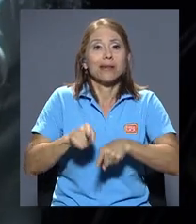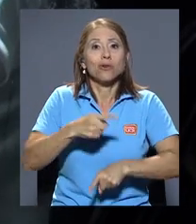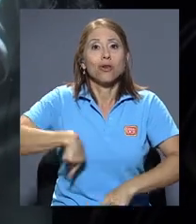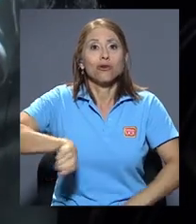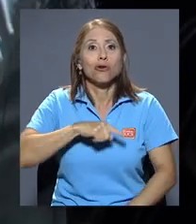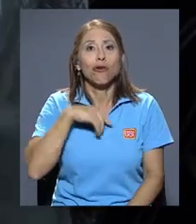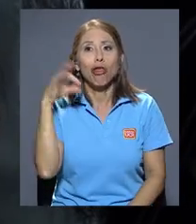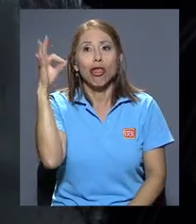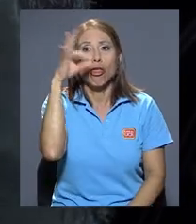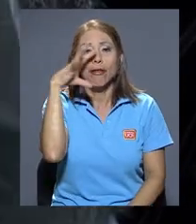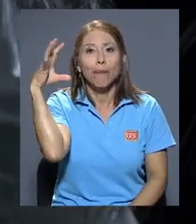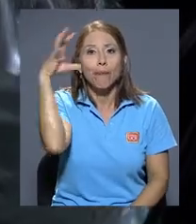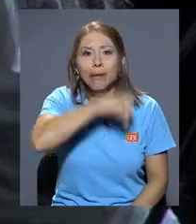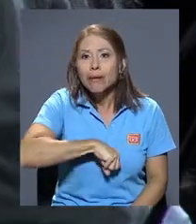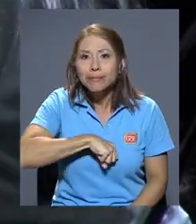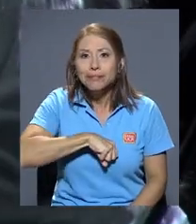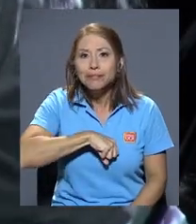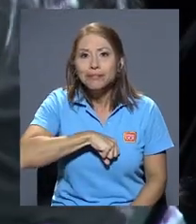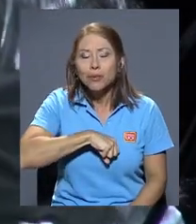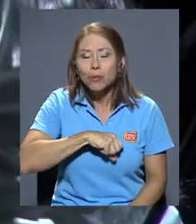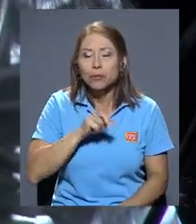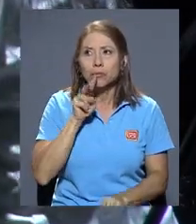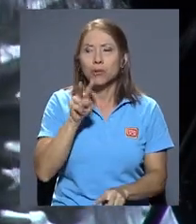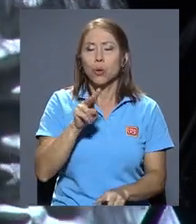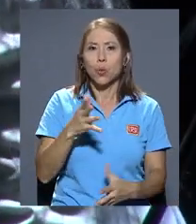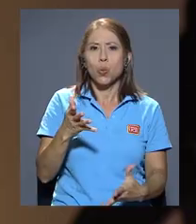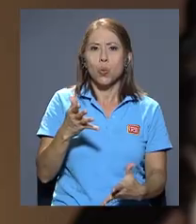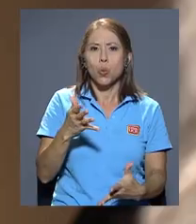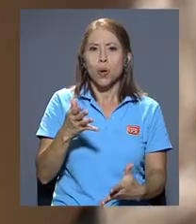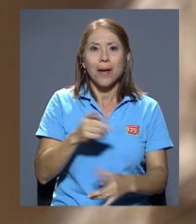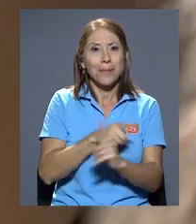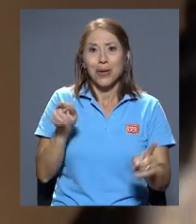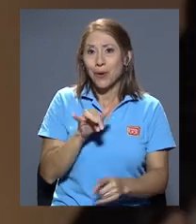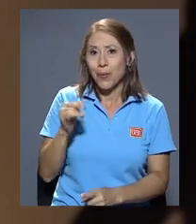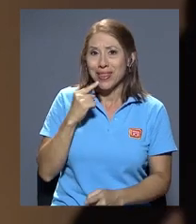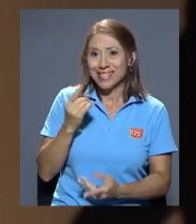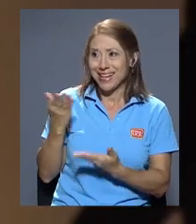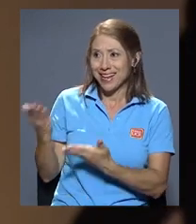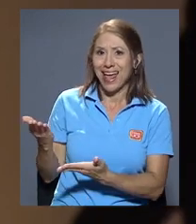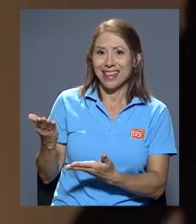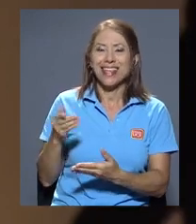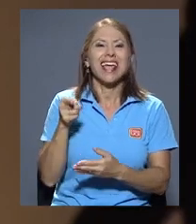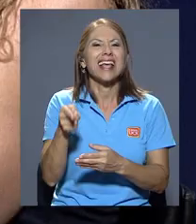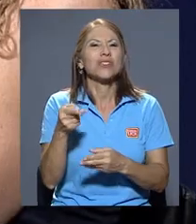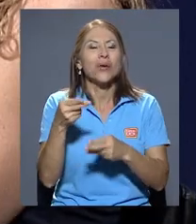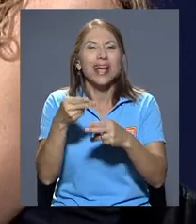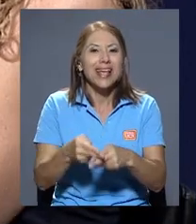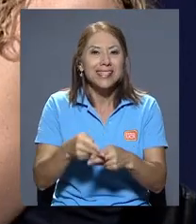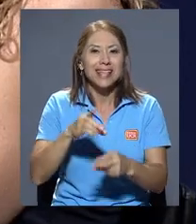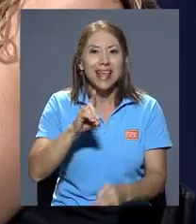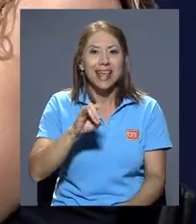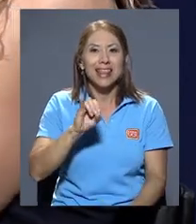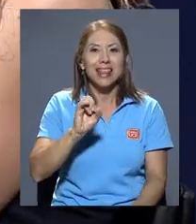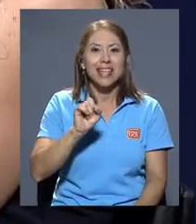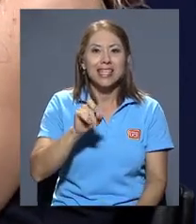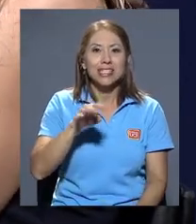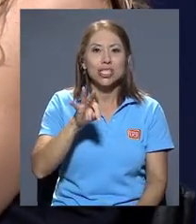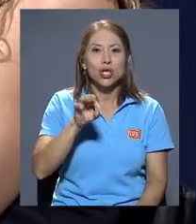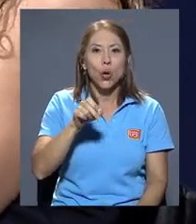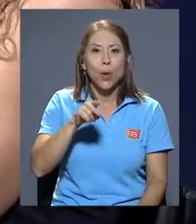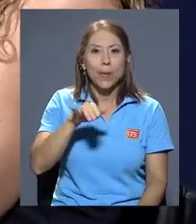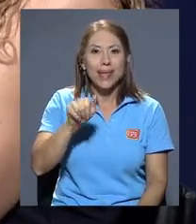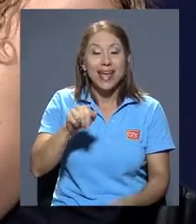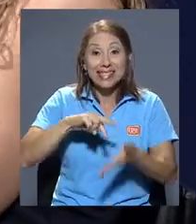uy, pero, ¿verdad? Y como bien decía Nati, es una distopía, o sea, es una realidad que no ha